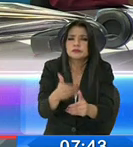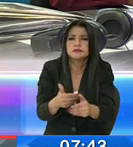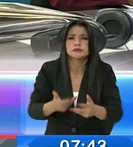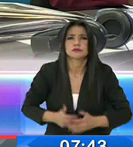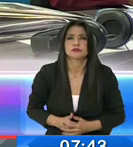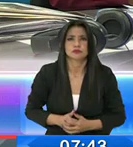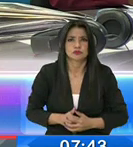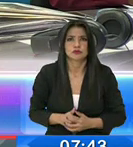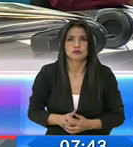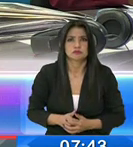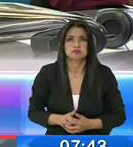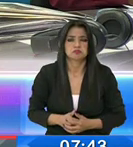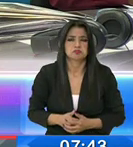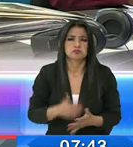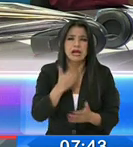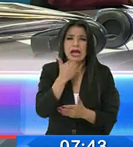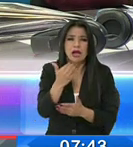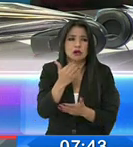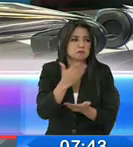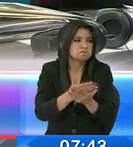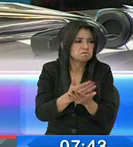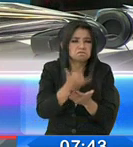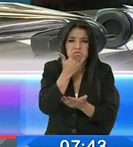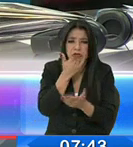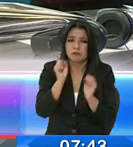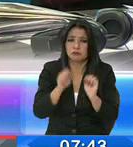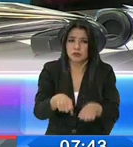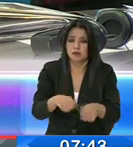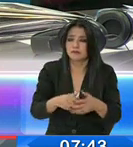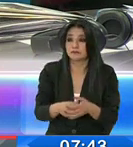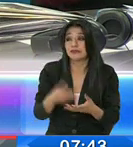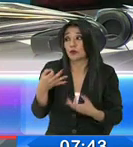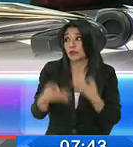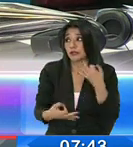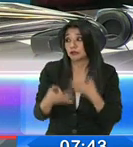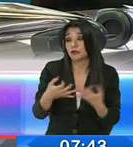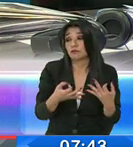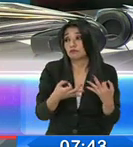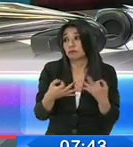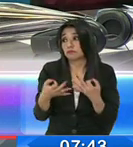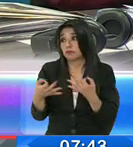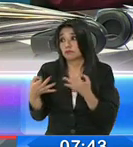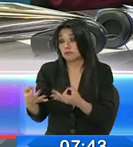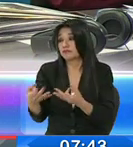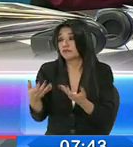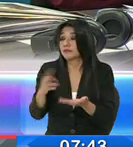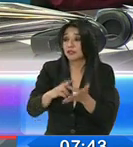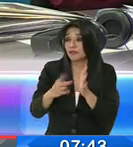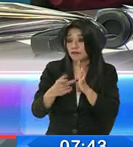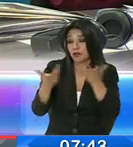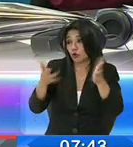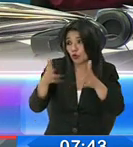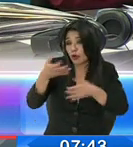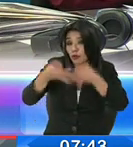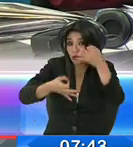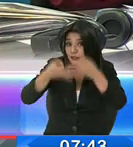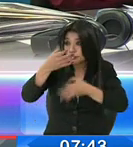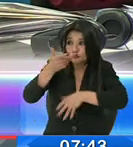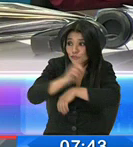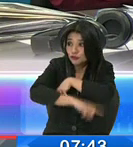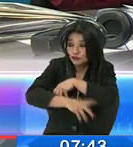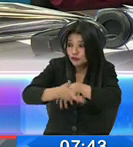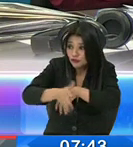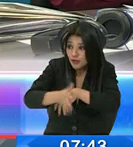exento de cualquier tipo de nulidad porque justicia que tarda señor procurador nuestros diciendo y yo creería